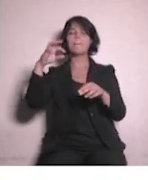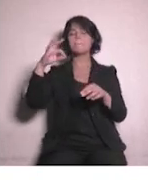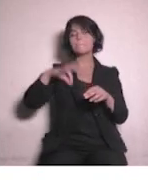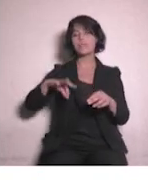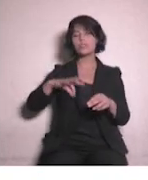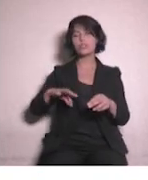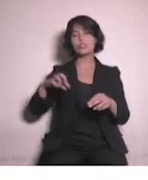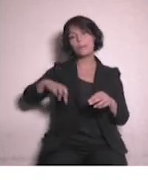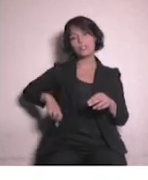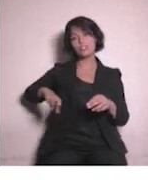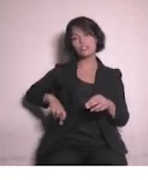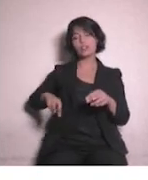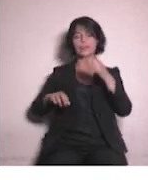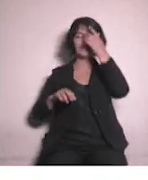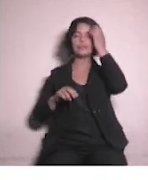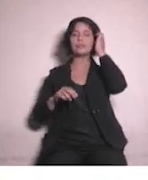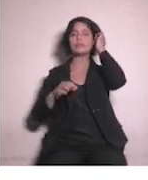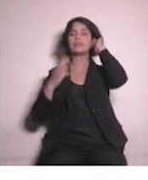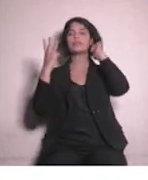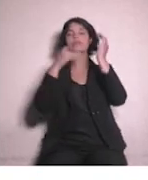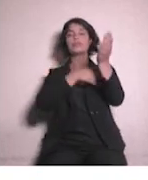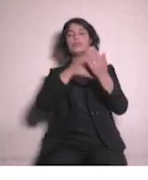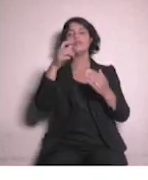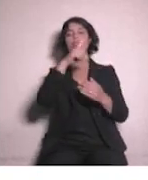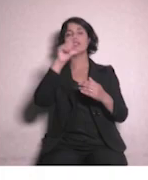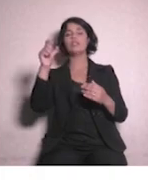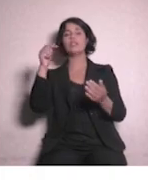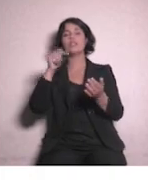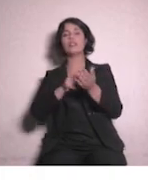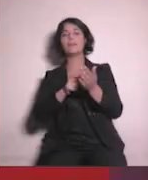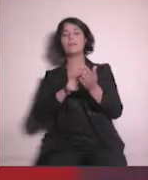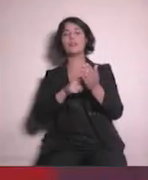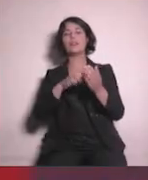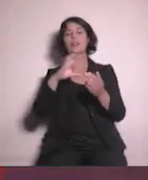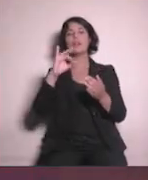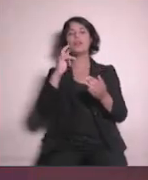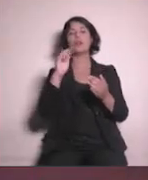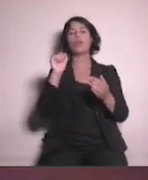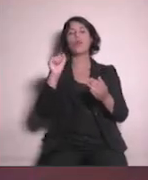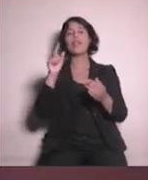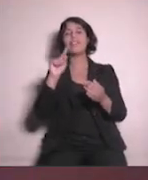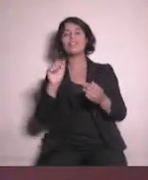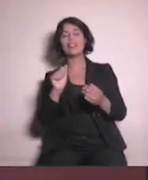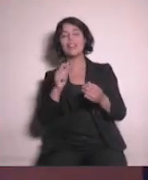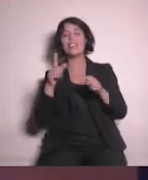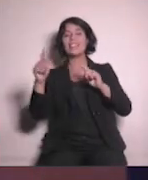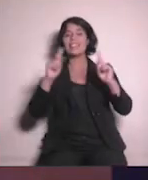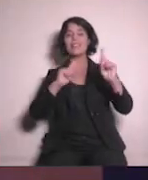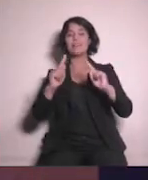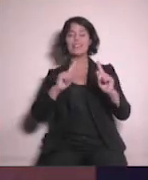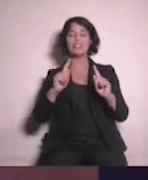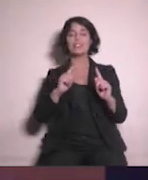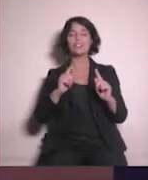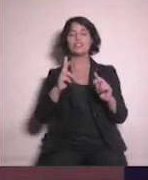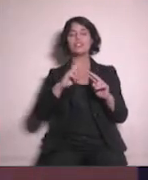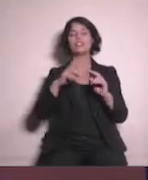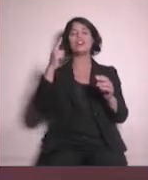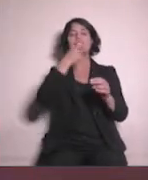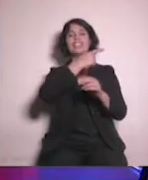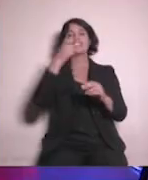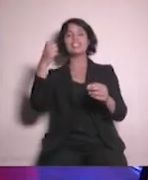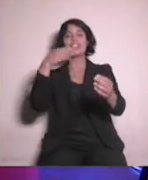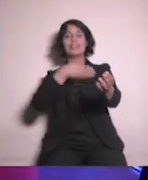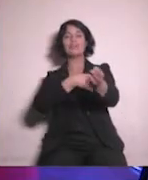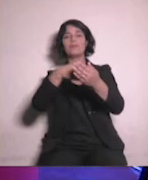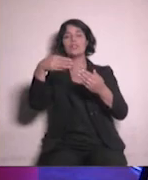Tenemos prácticamente 3.700.000 cuentas y la administración generó más de 100 millones de